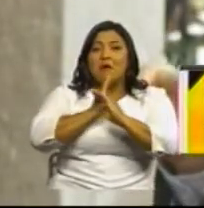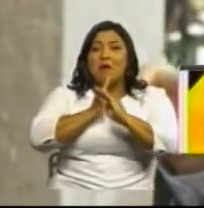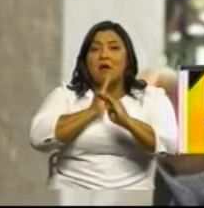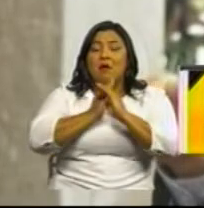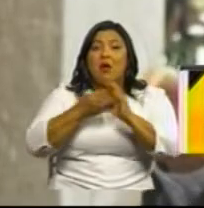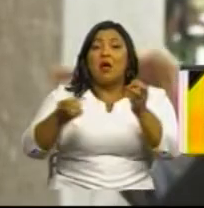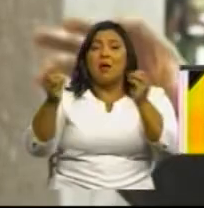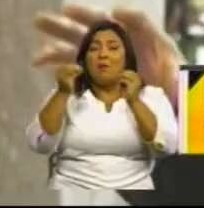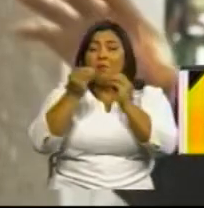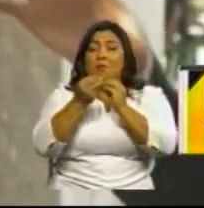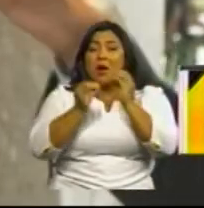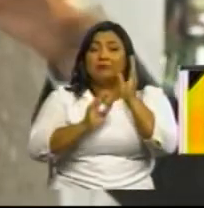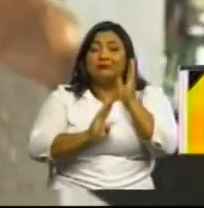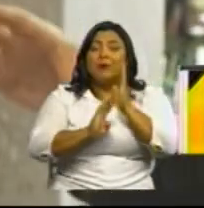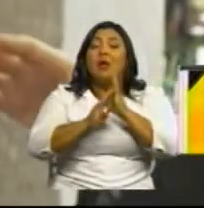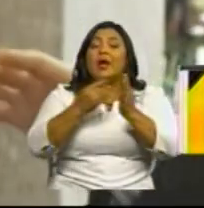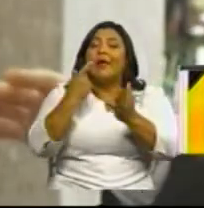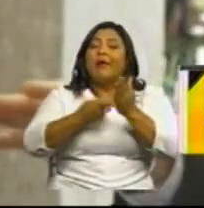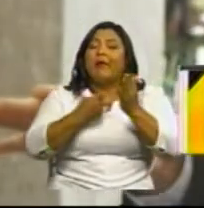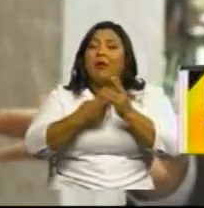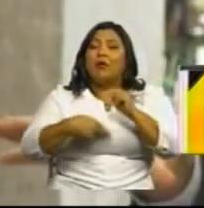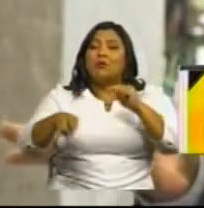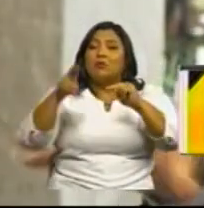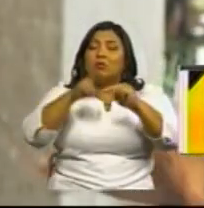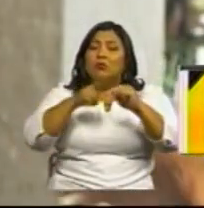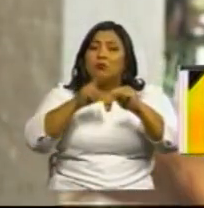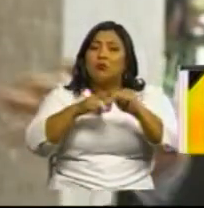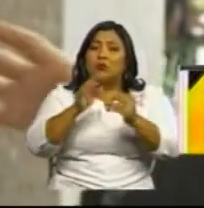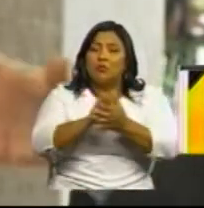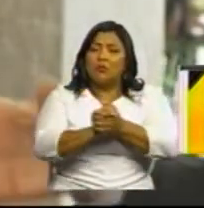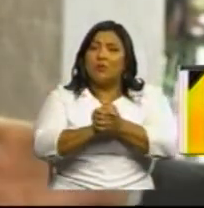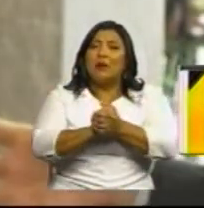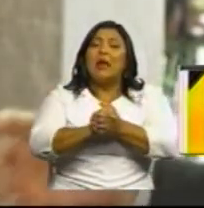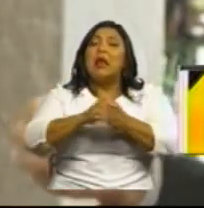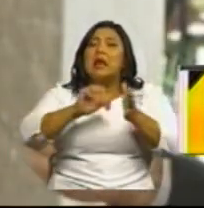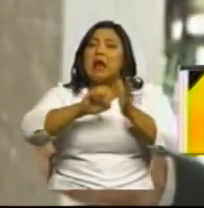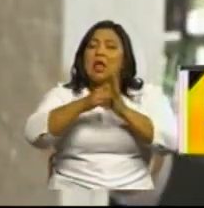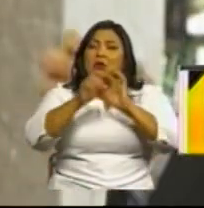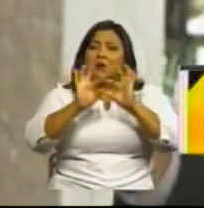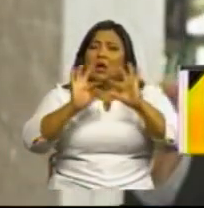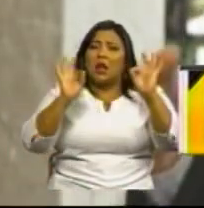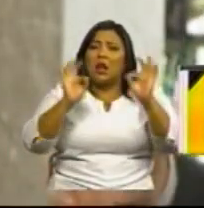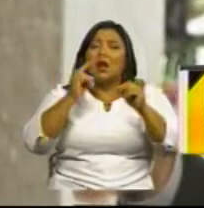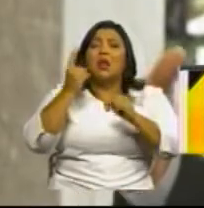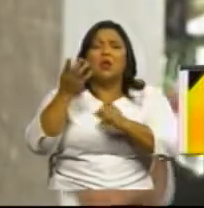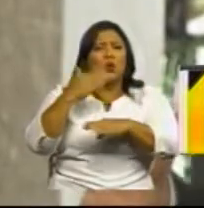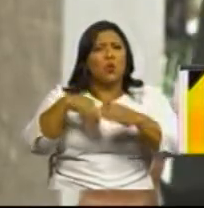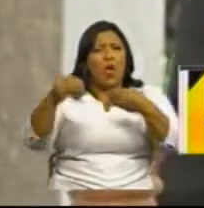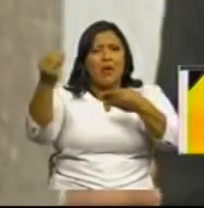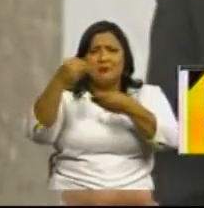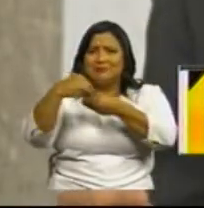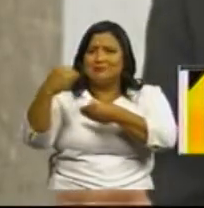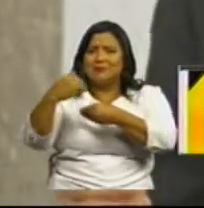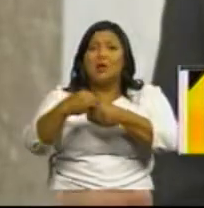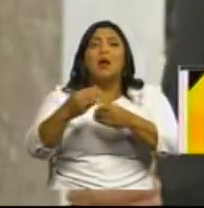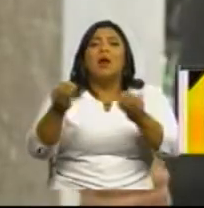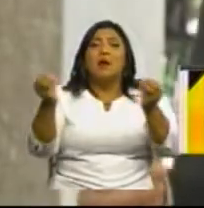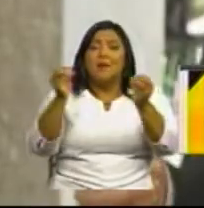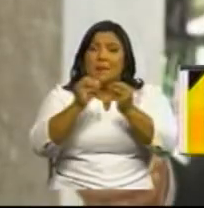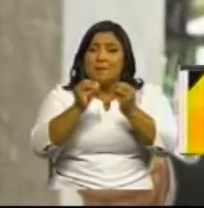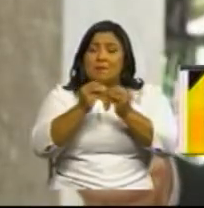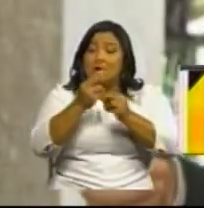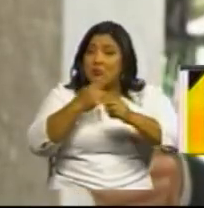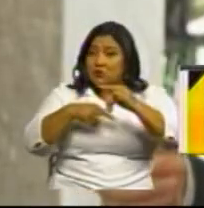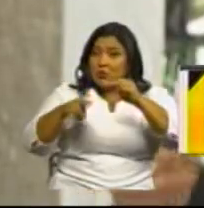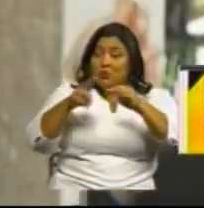en profundidad sobre el espectro radioeléctrico y las asignaciones que se van a dar, sobre